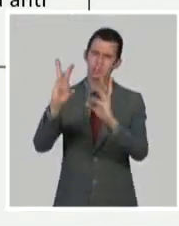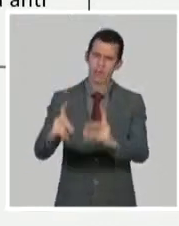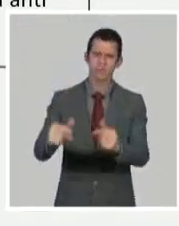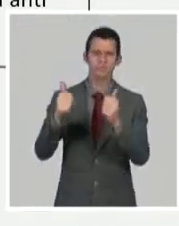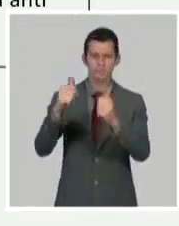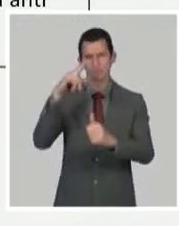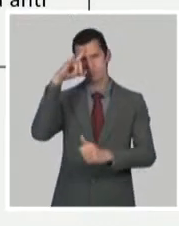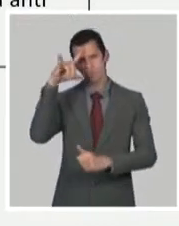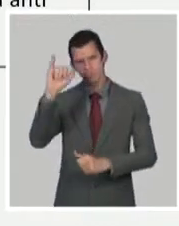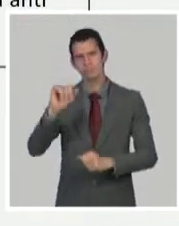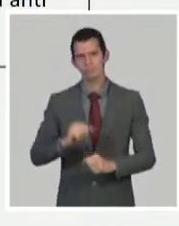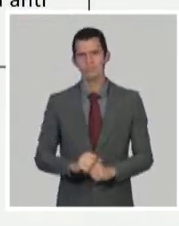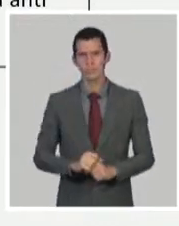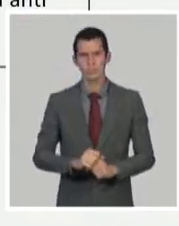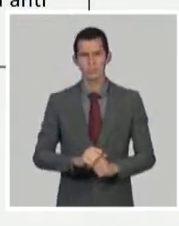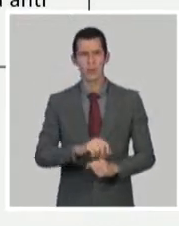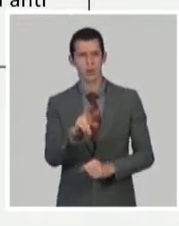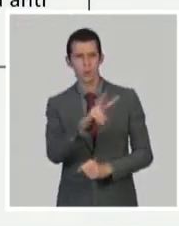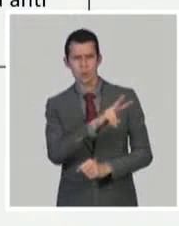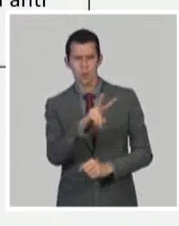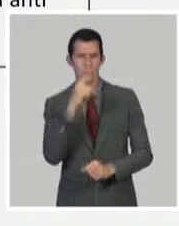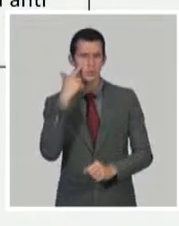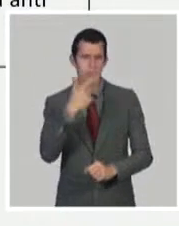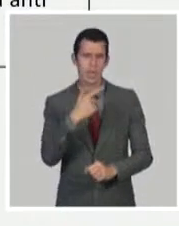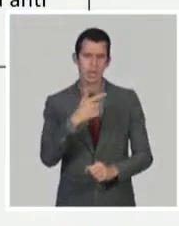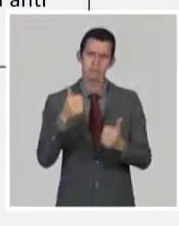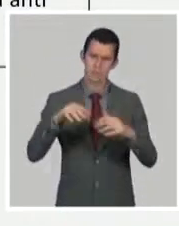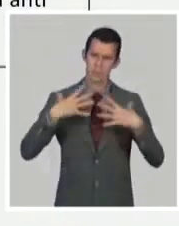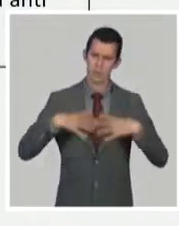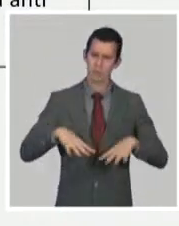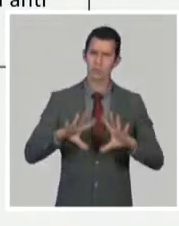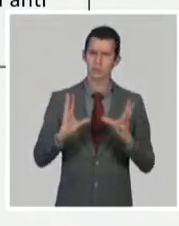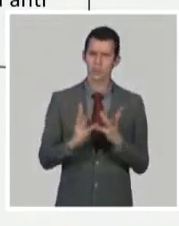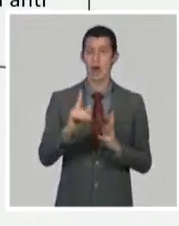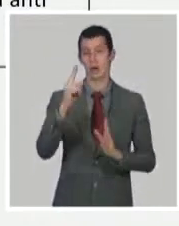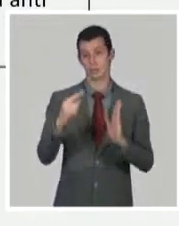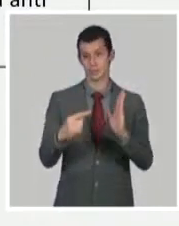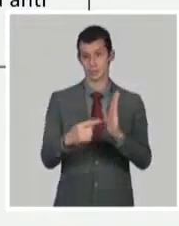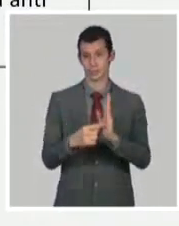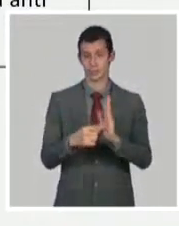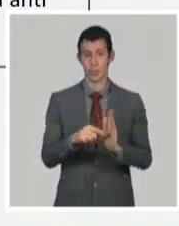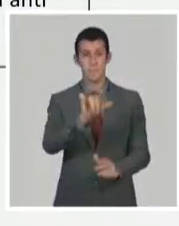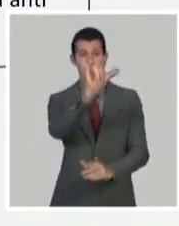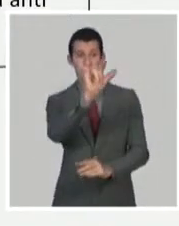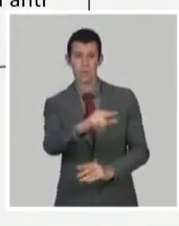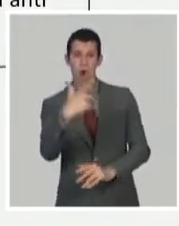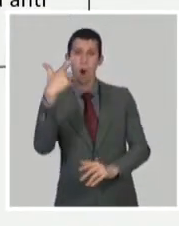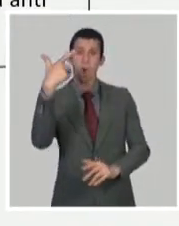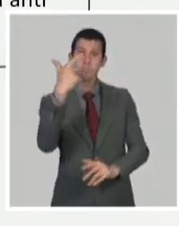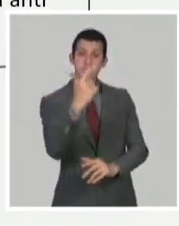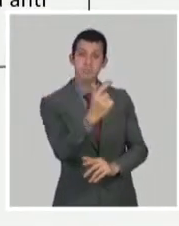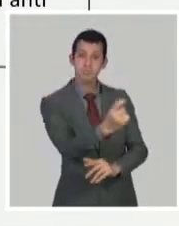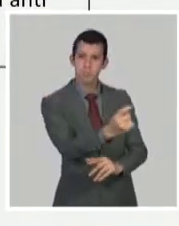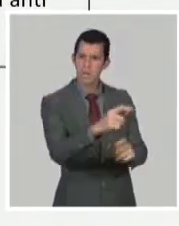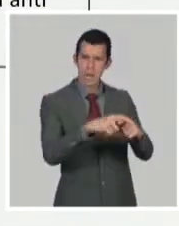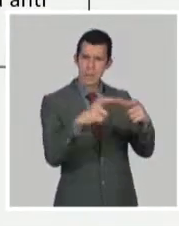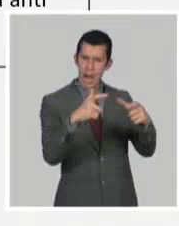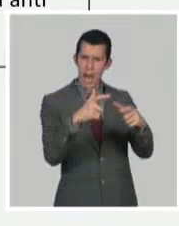además encontramos que en el caso de los individuos que fueron inmunizados con la mayor dosis, el 86%